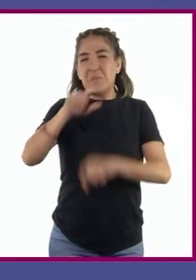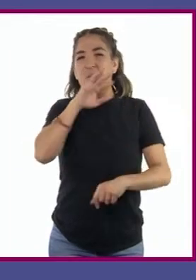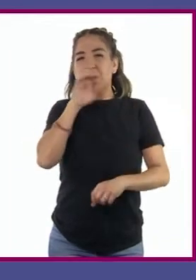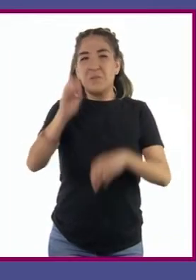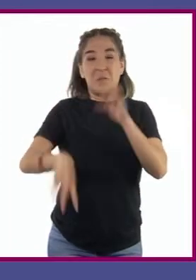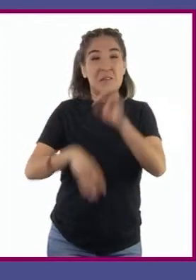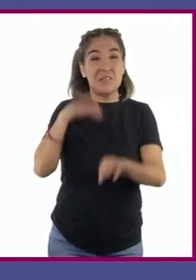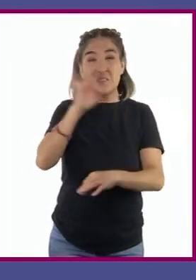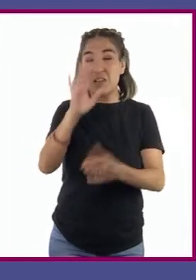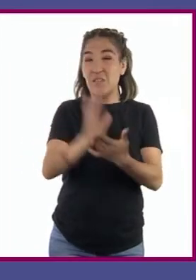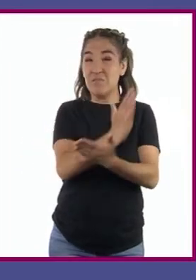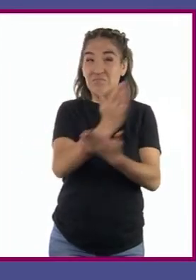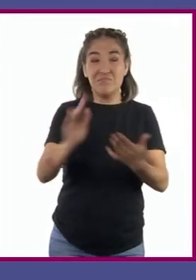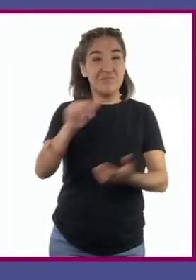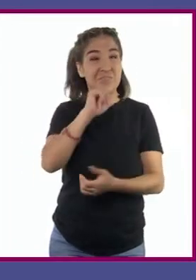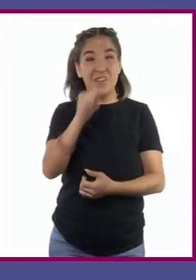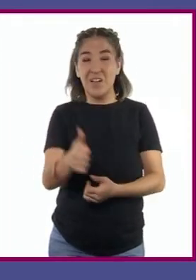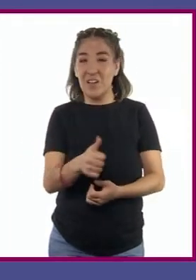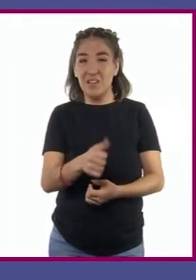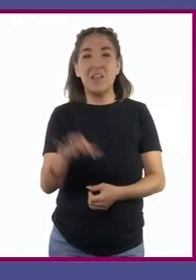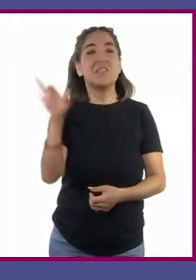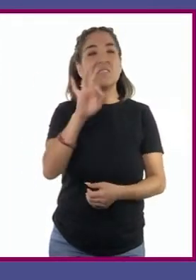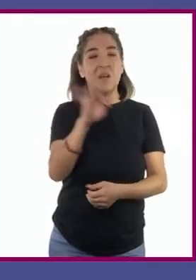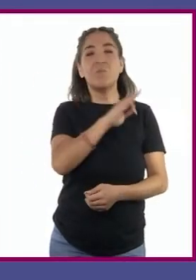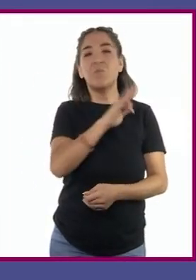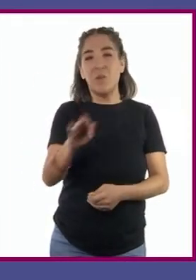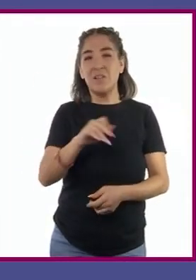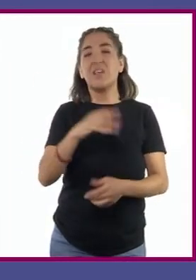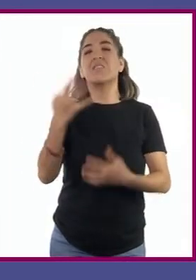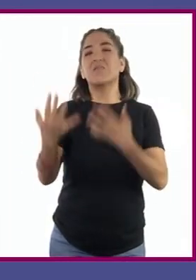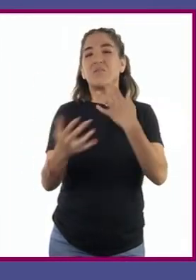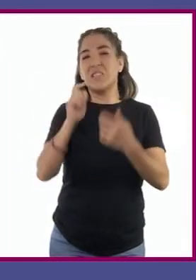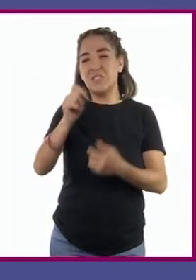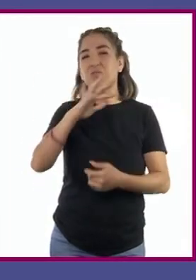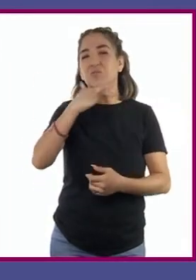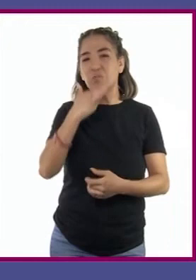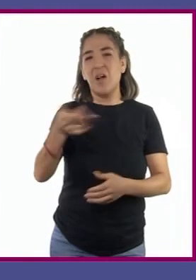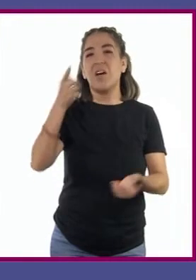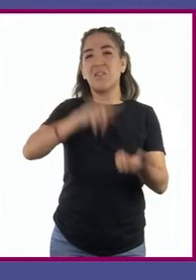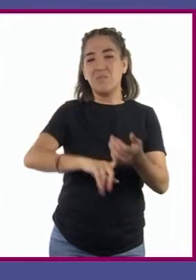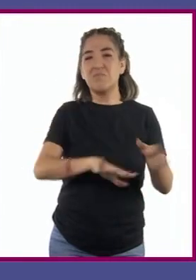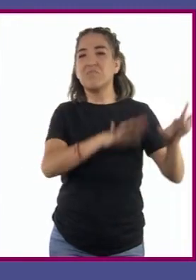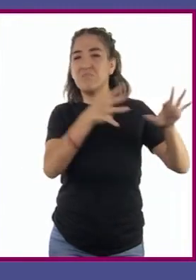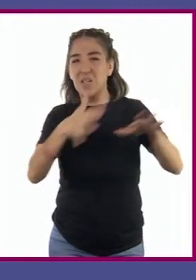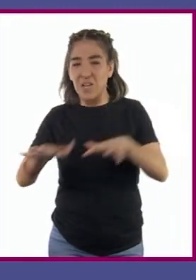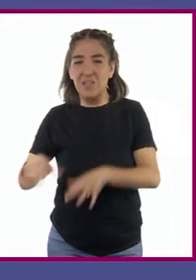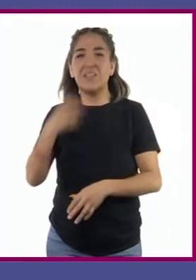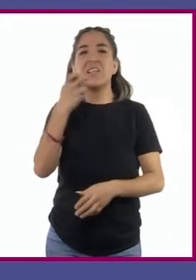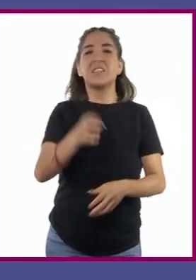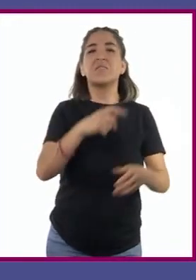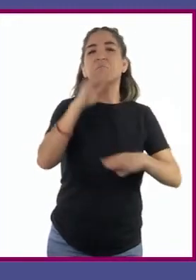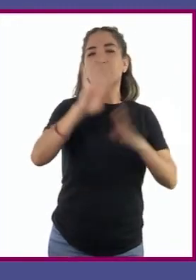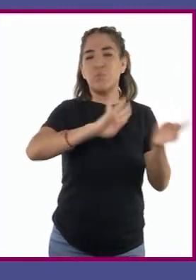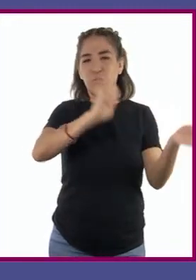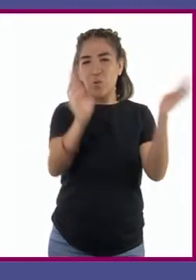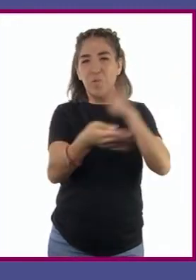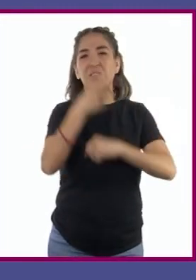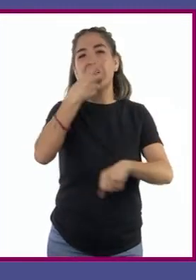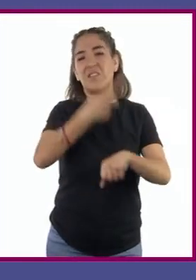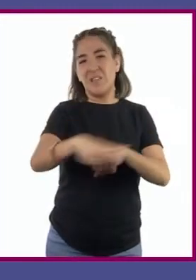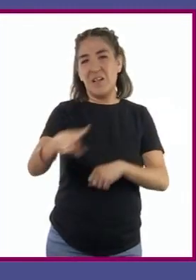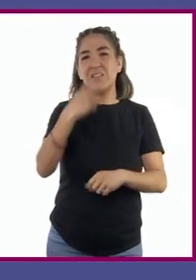ser separados adecuadamente, pueden contaminar el suelo y los mantos acuíferos y causar así un gran daño